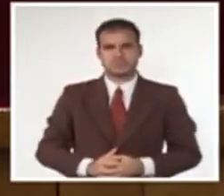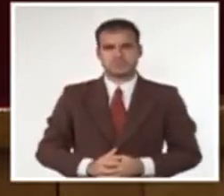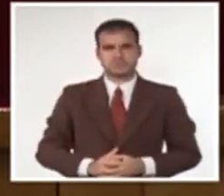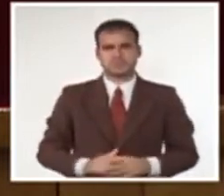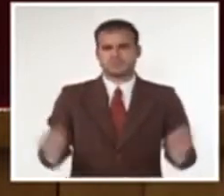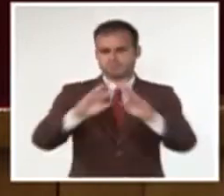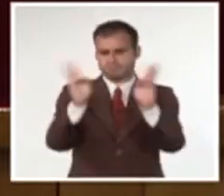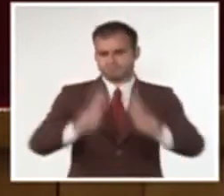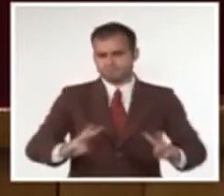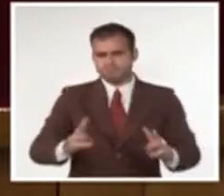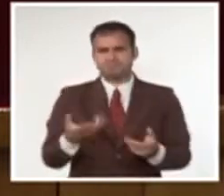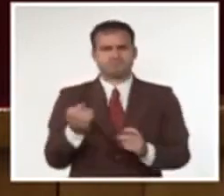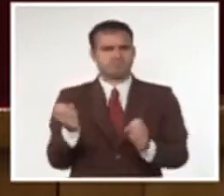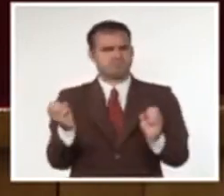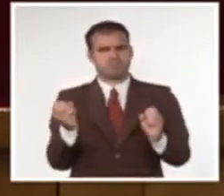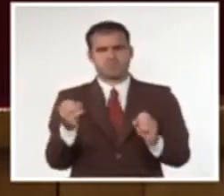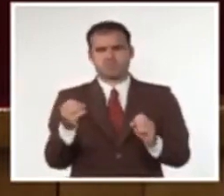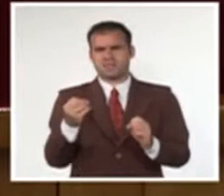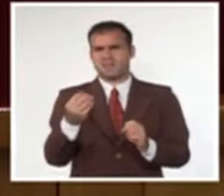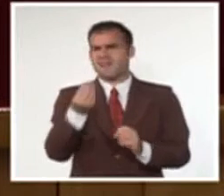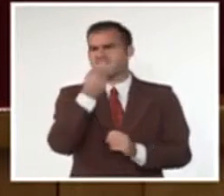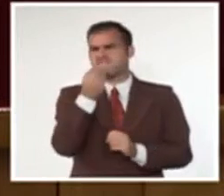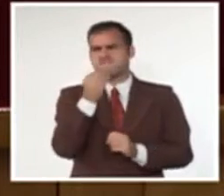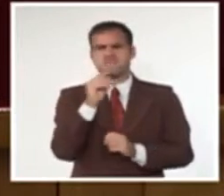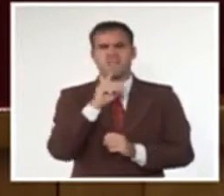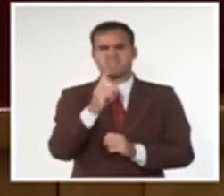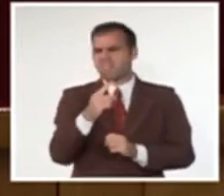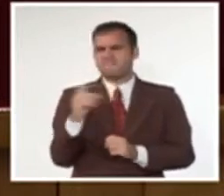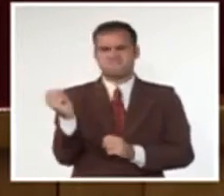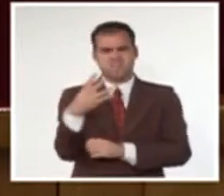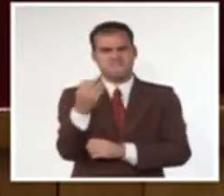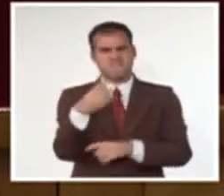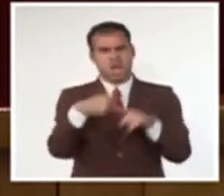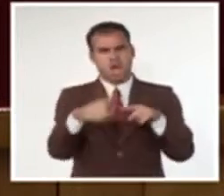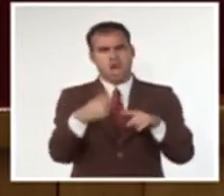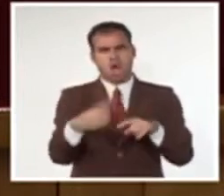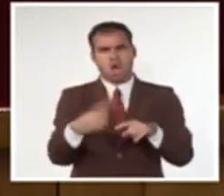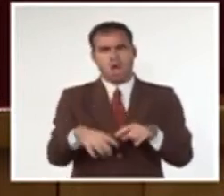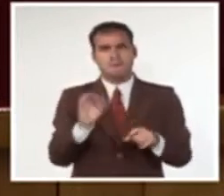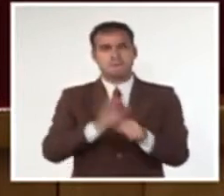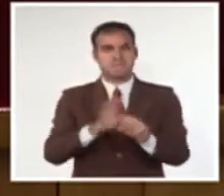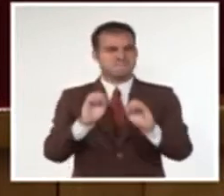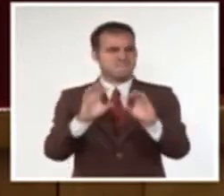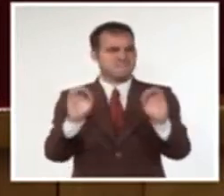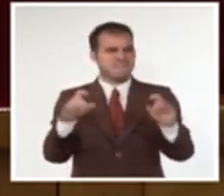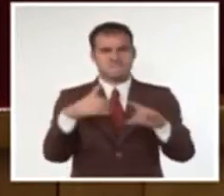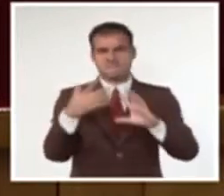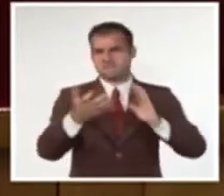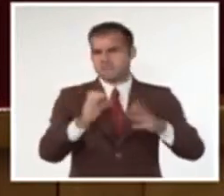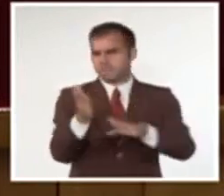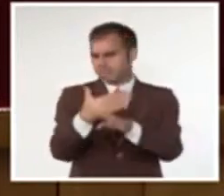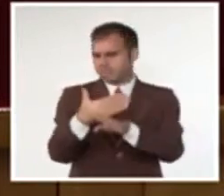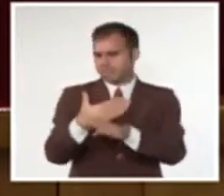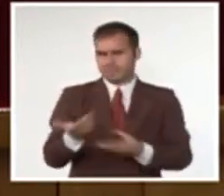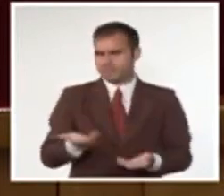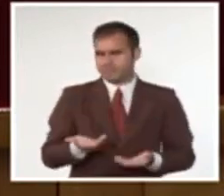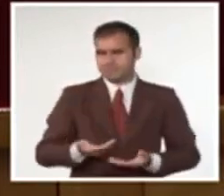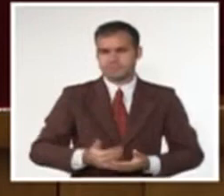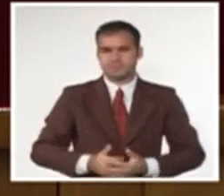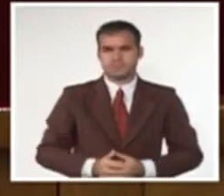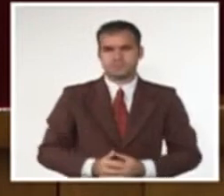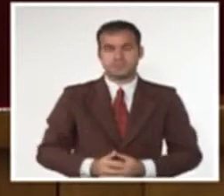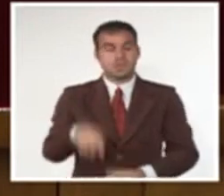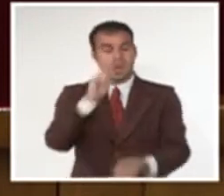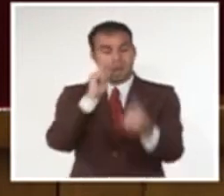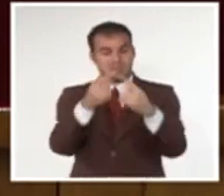sociales, a través de los cuales se construyen y acentúan matrices de opinión en públicos diversos, con énfasis en